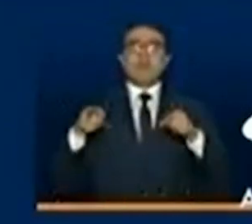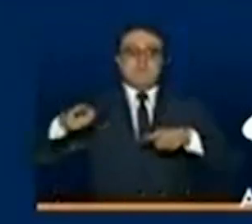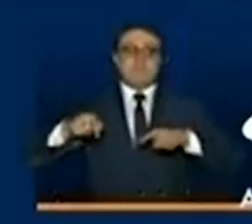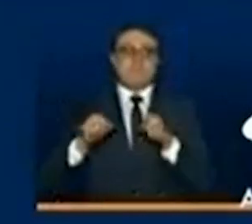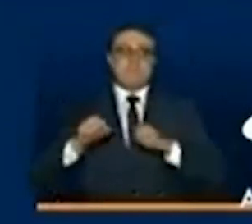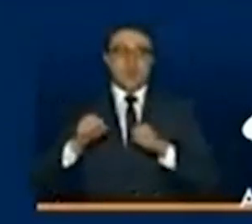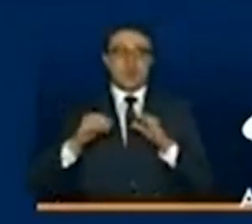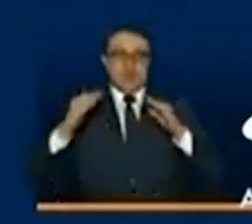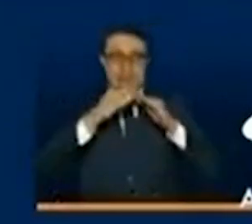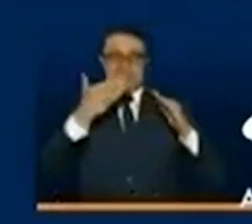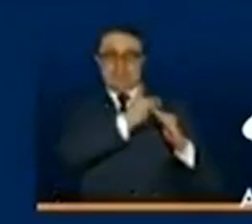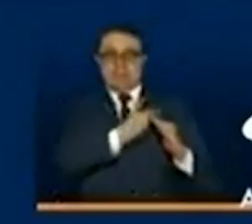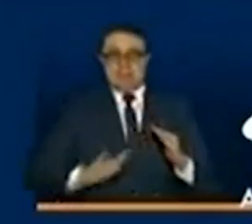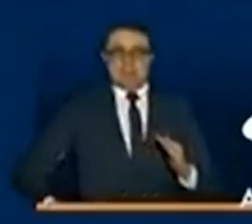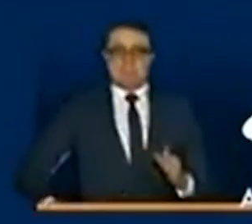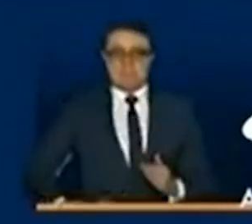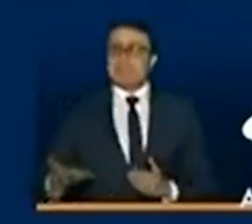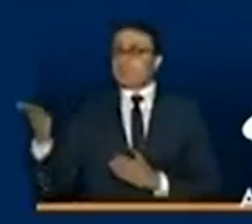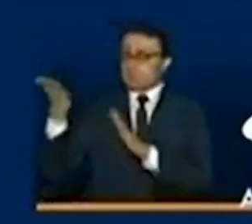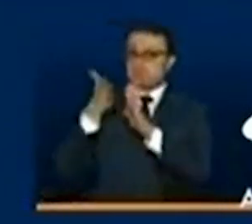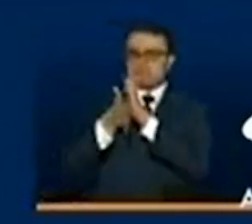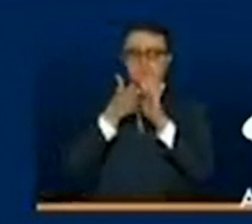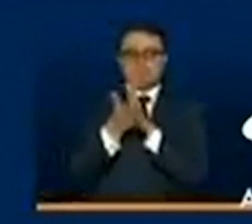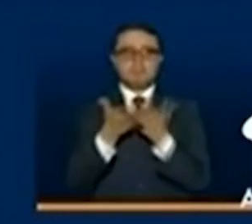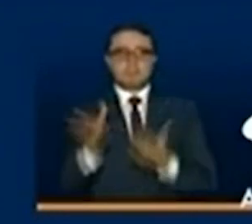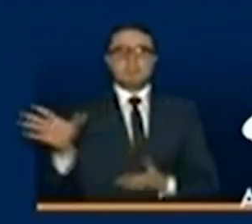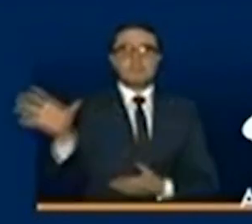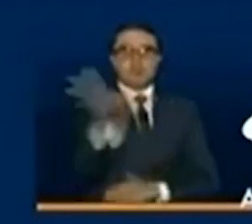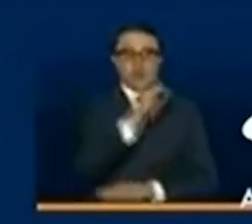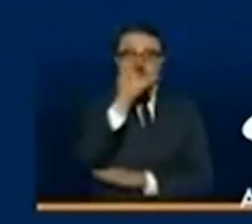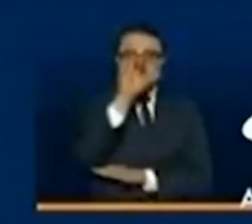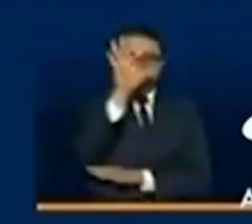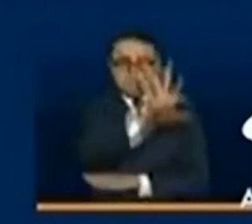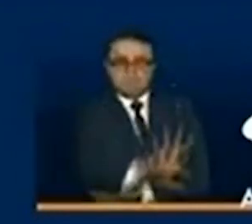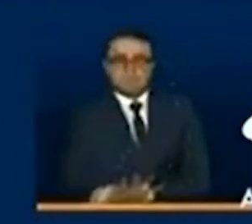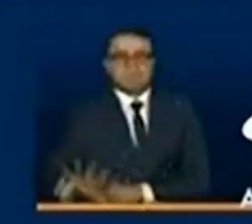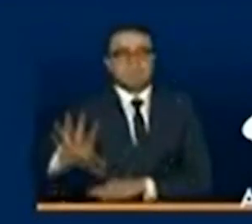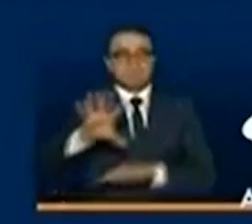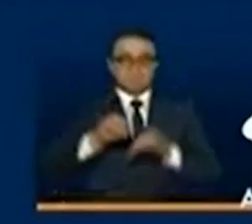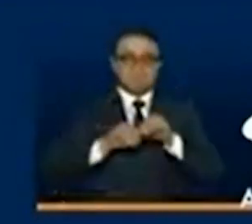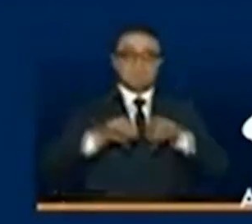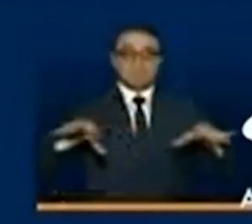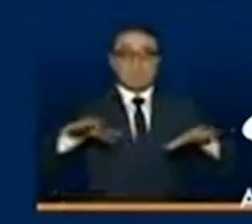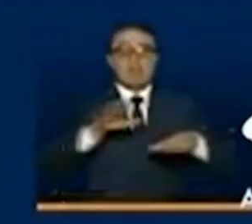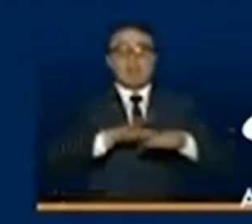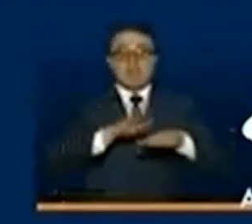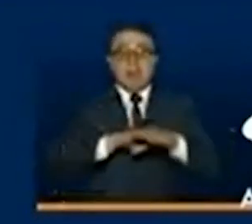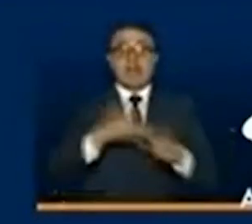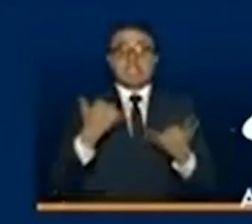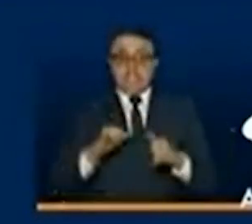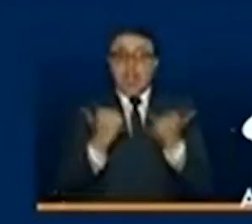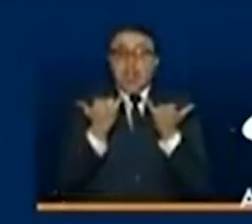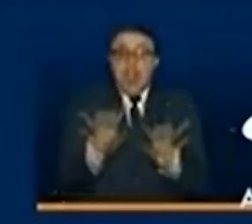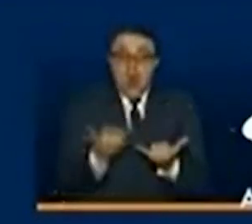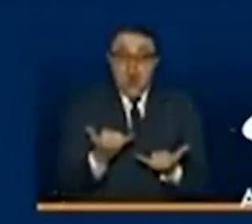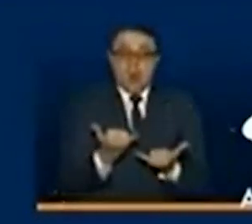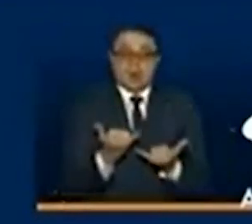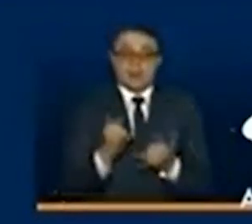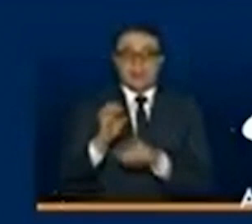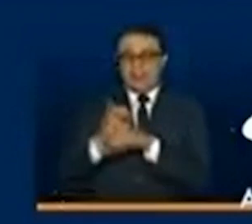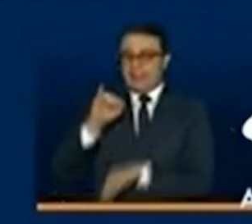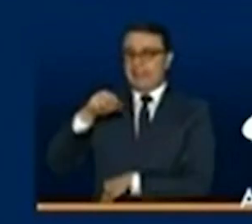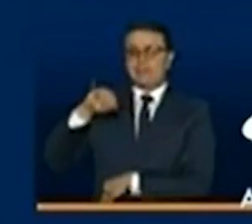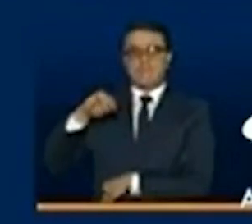Bogotá. Quiero que usted le transmita a todas las familias colombianas de esta autorización que tiene ya hoy el